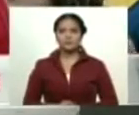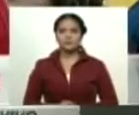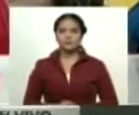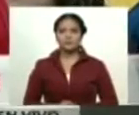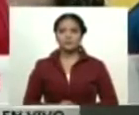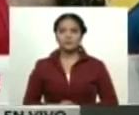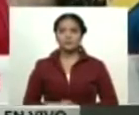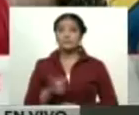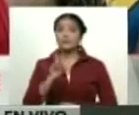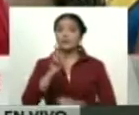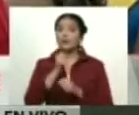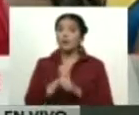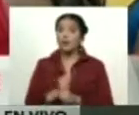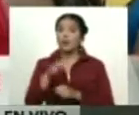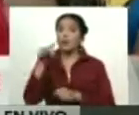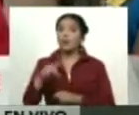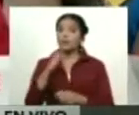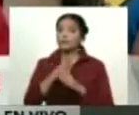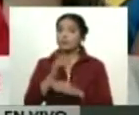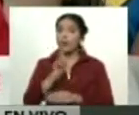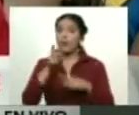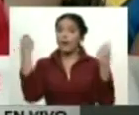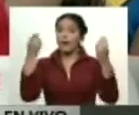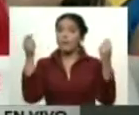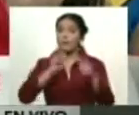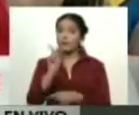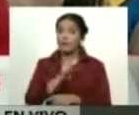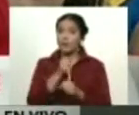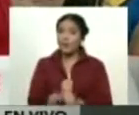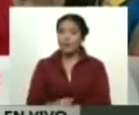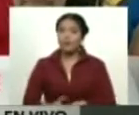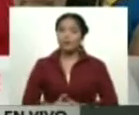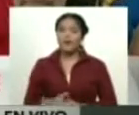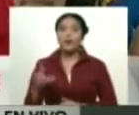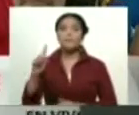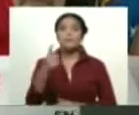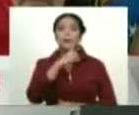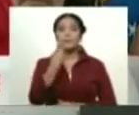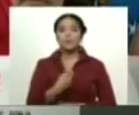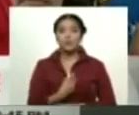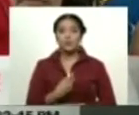No, no puede, no puede, estamos en veda. Y la primera pregunta,